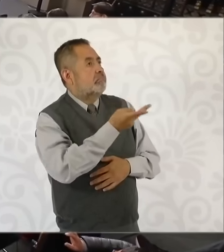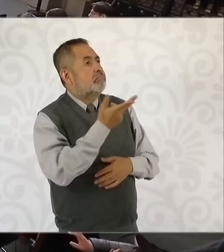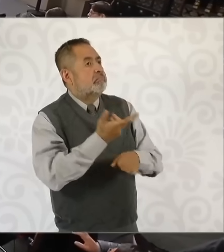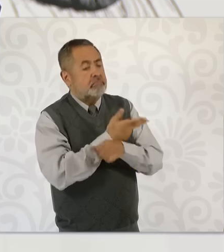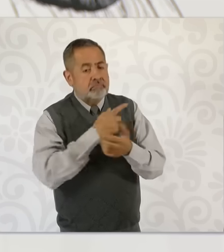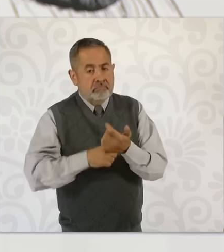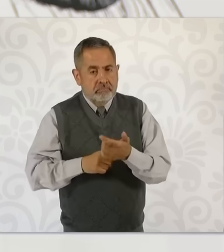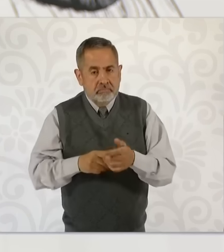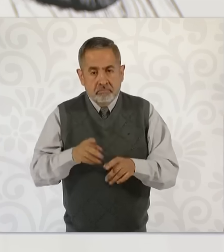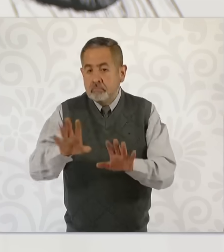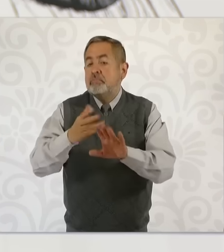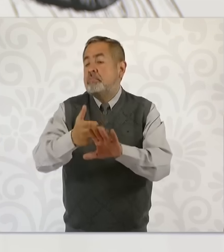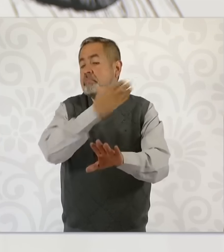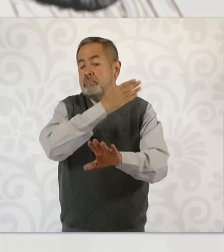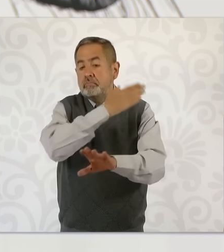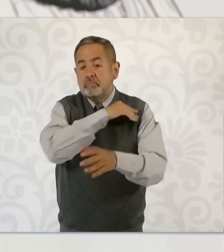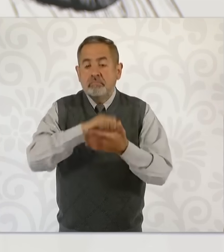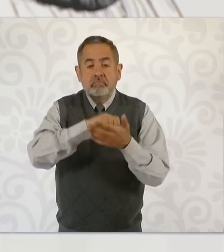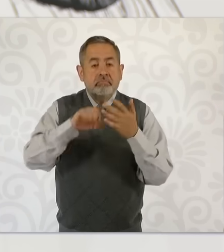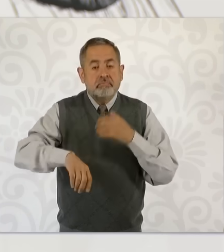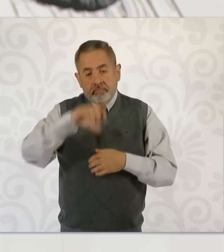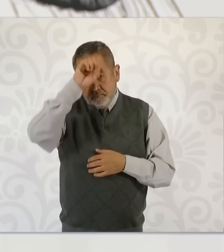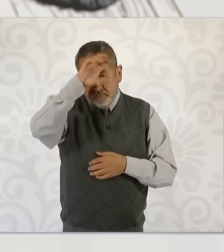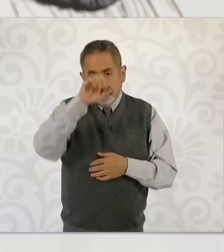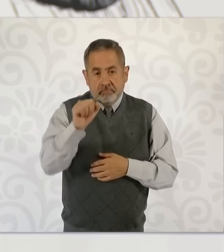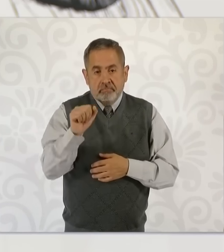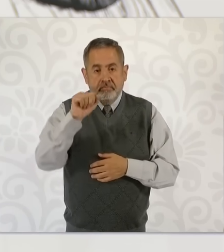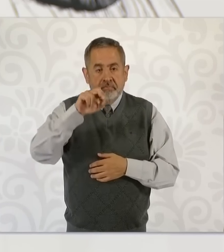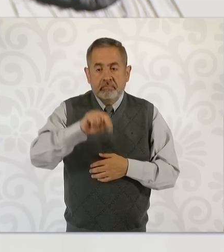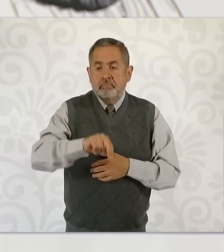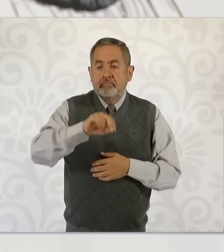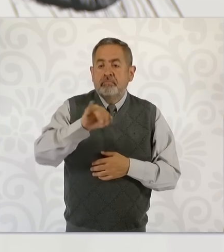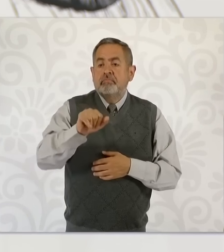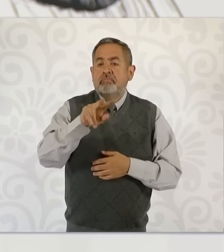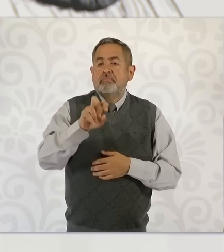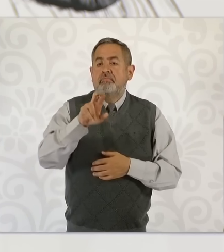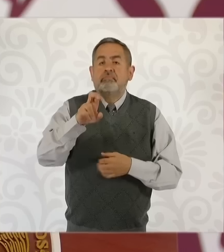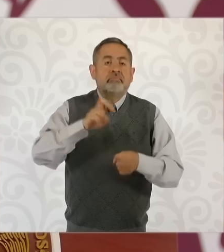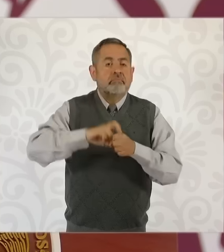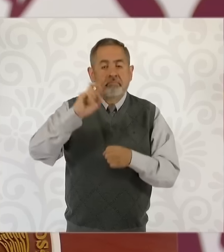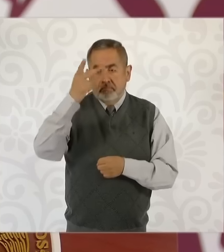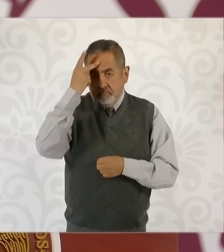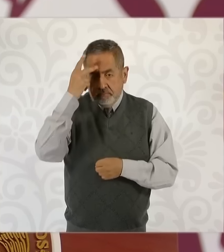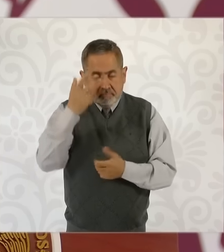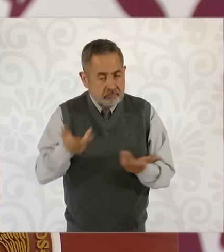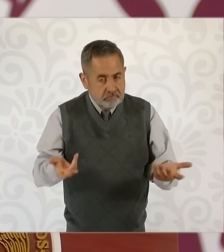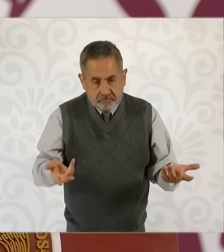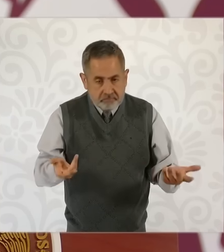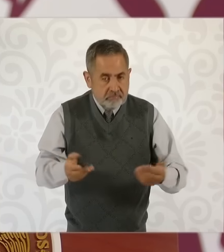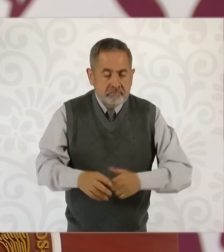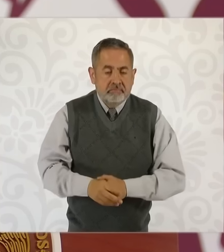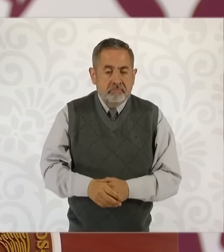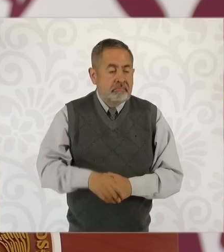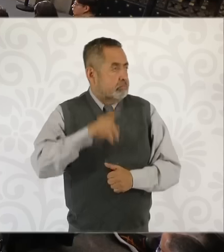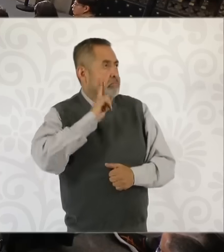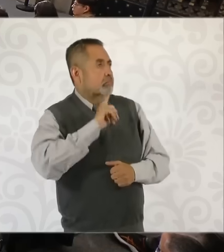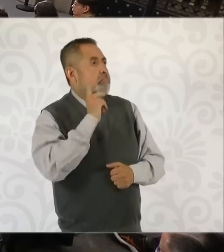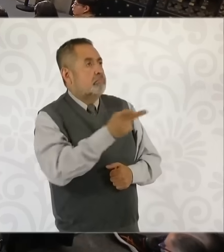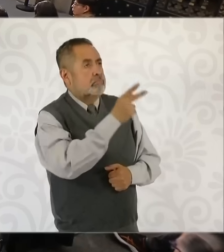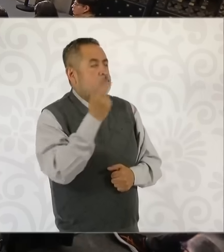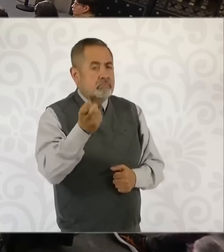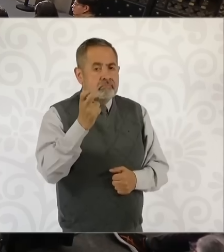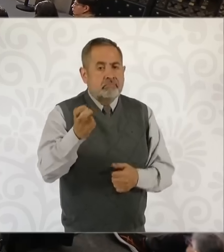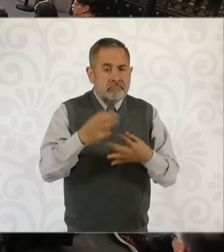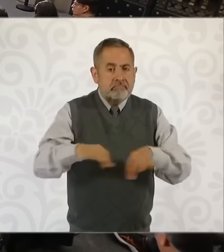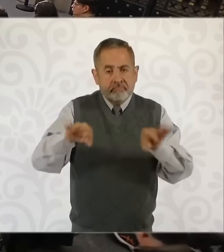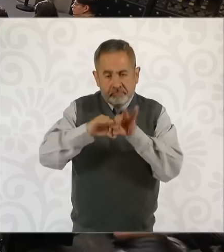tiempo, Sí. Por ejemplo, la minera San Javier allá en Por San Luis eso, Potosí. Sí, entonces por eso es